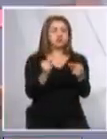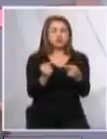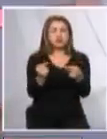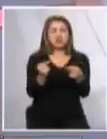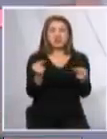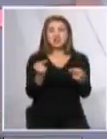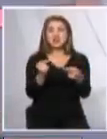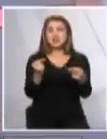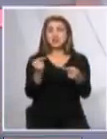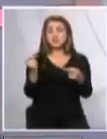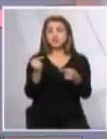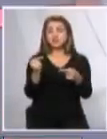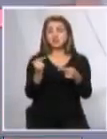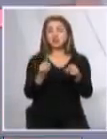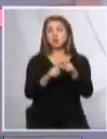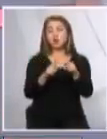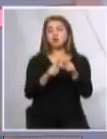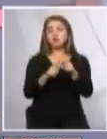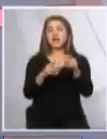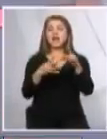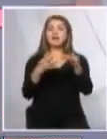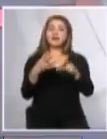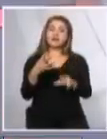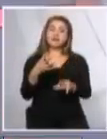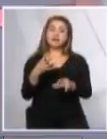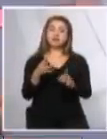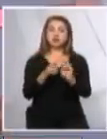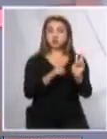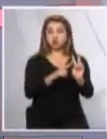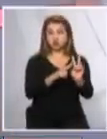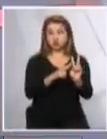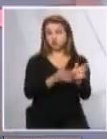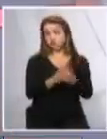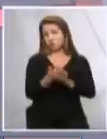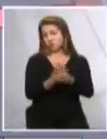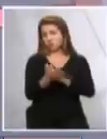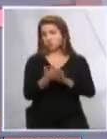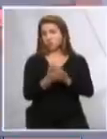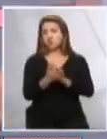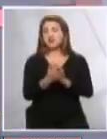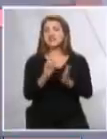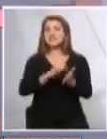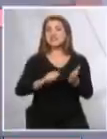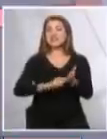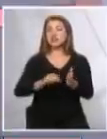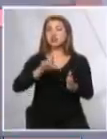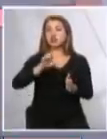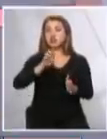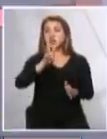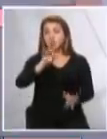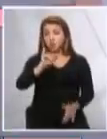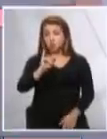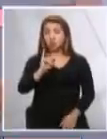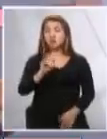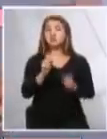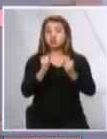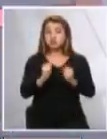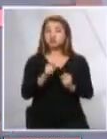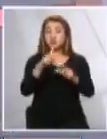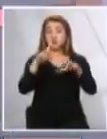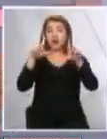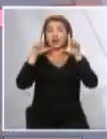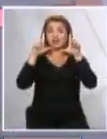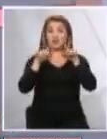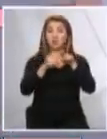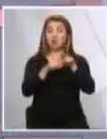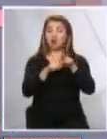que creo que tiene salidas alternativas. Creo que el subsecretario Lewy, por ejemplo, puede ser un actor